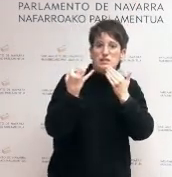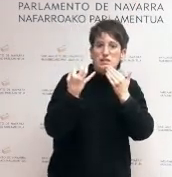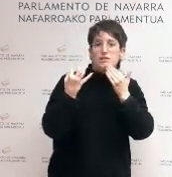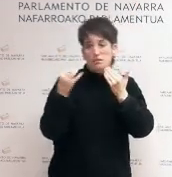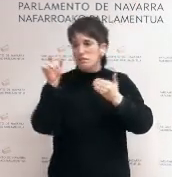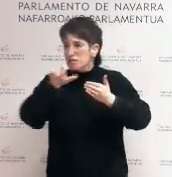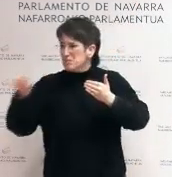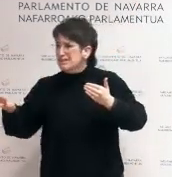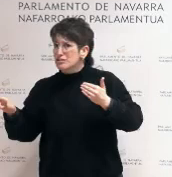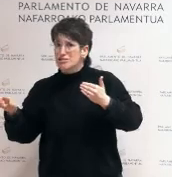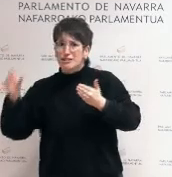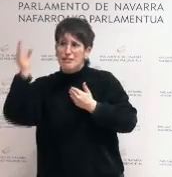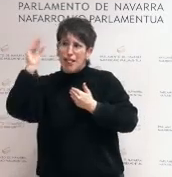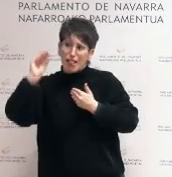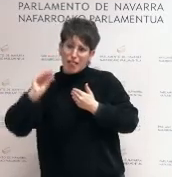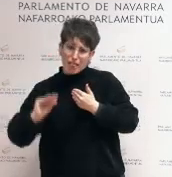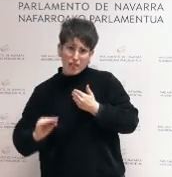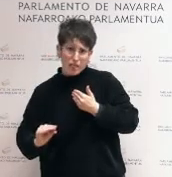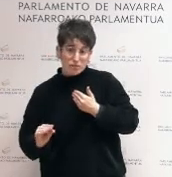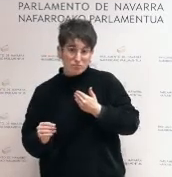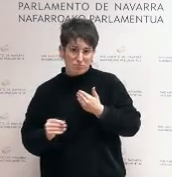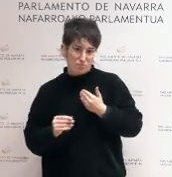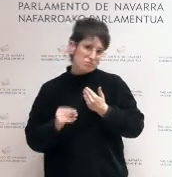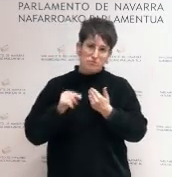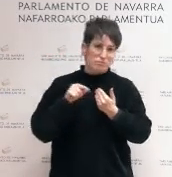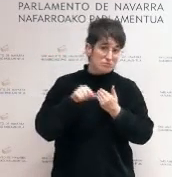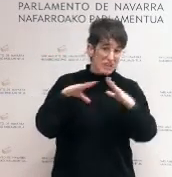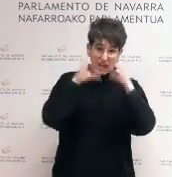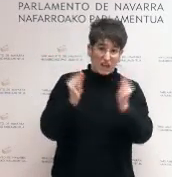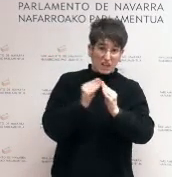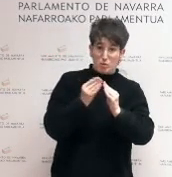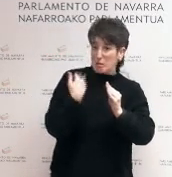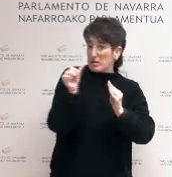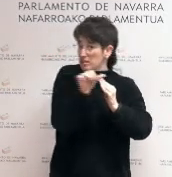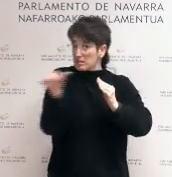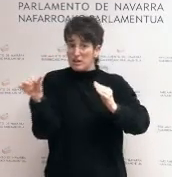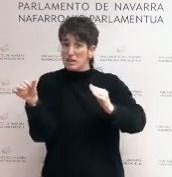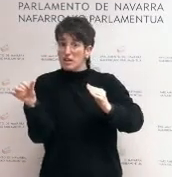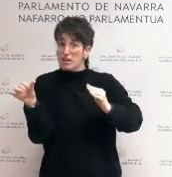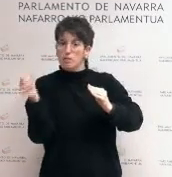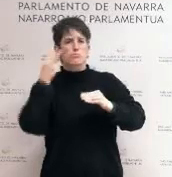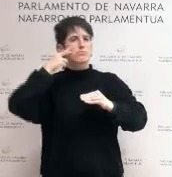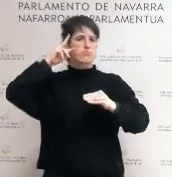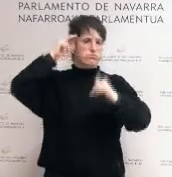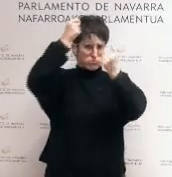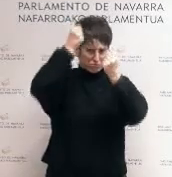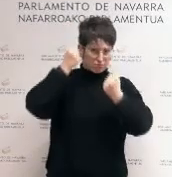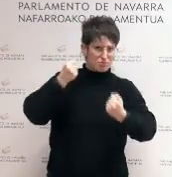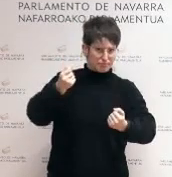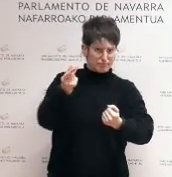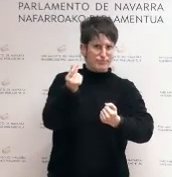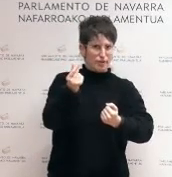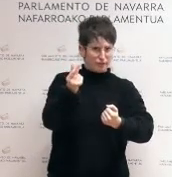de las personas. En definitiva, como resumió la semana pasada un experto fiscal en un foro organizado por un medio